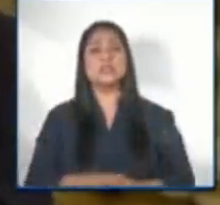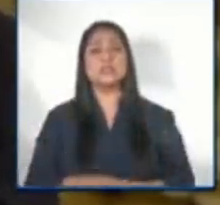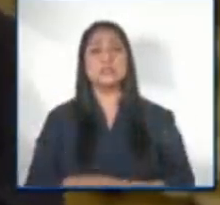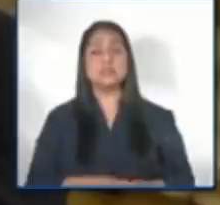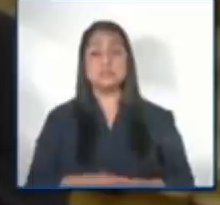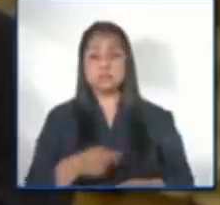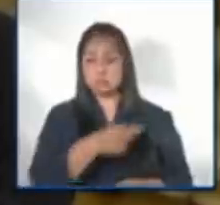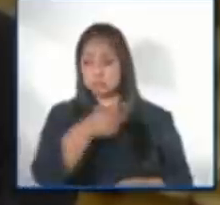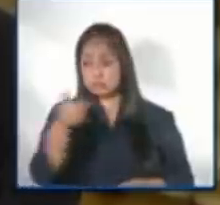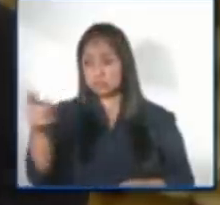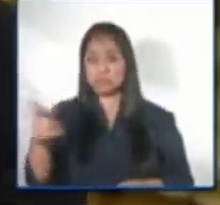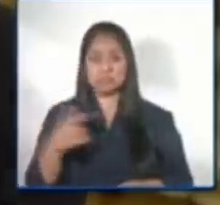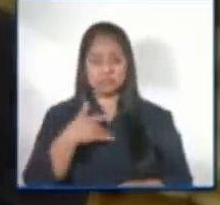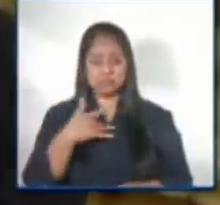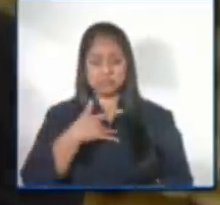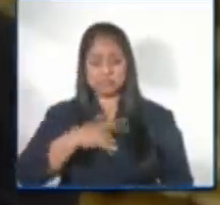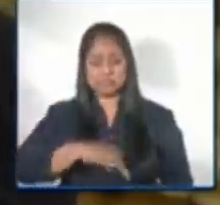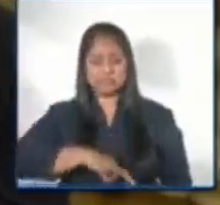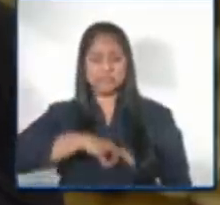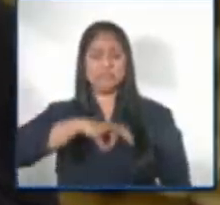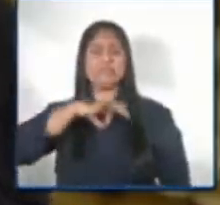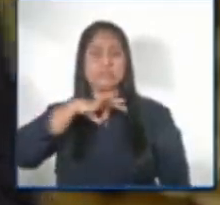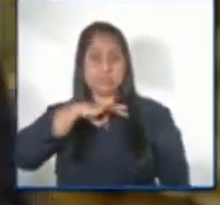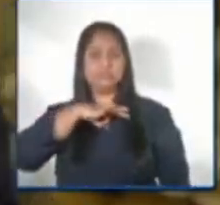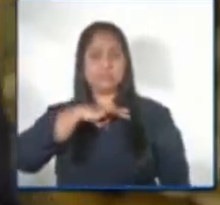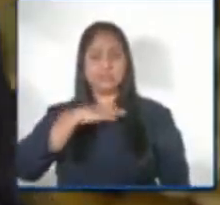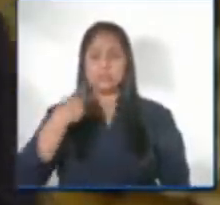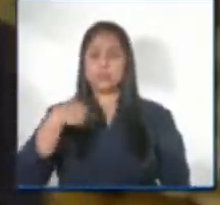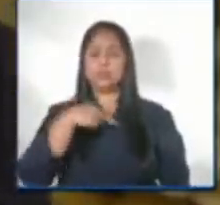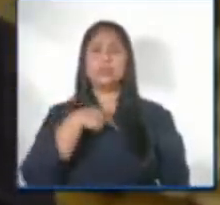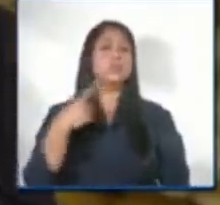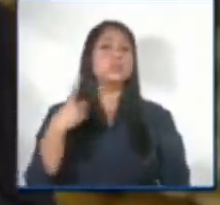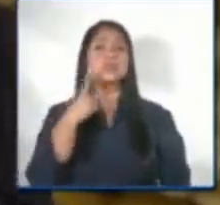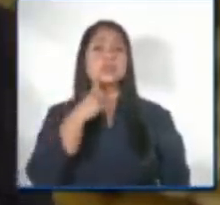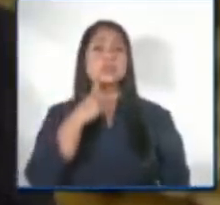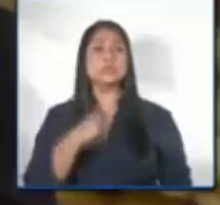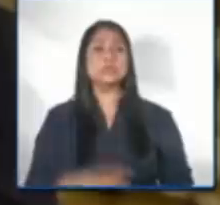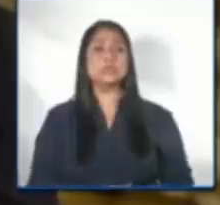donde todos nos sintamos orgullosos de nuestras autoridades.